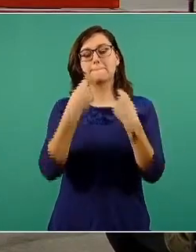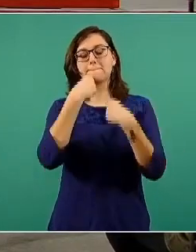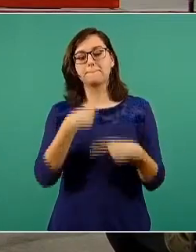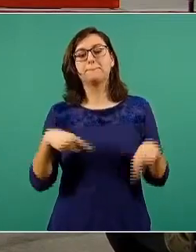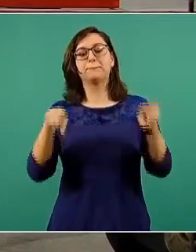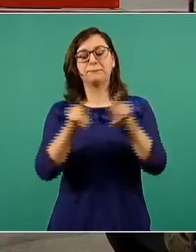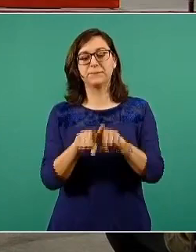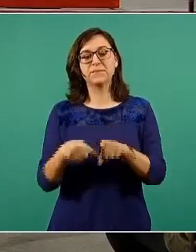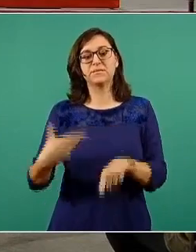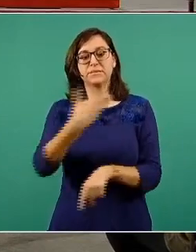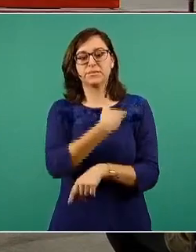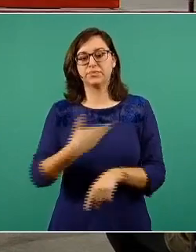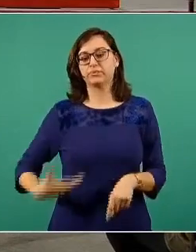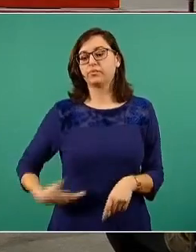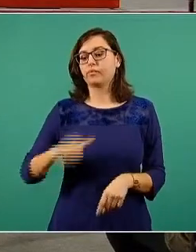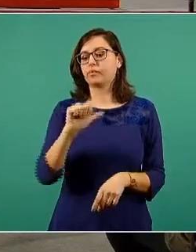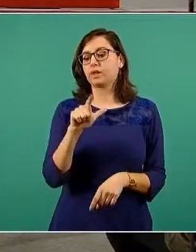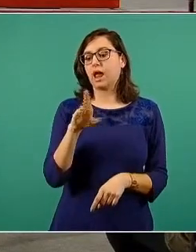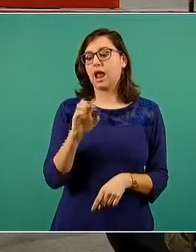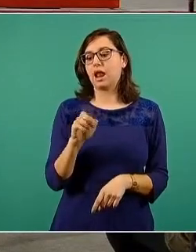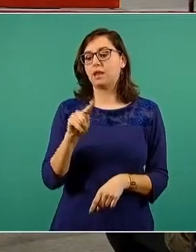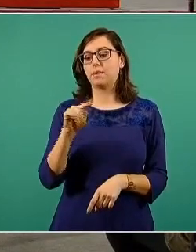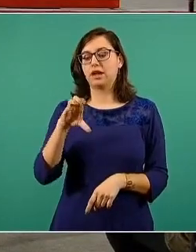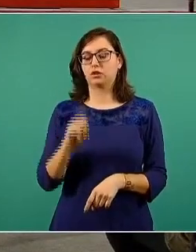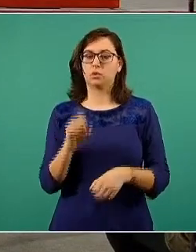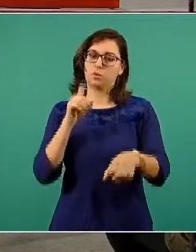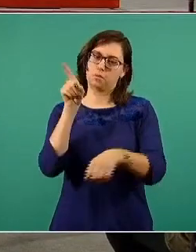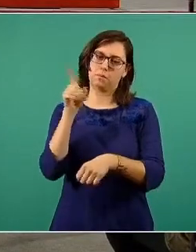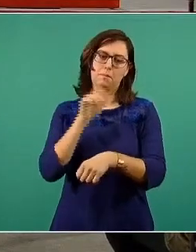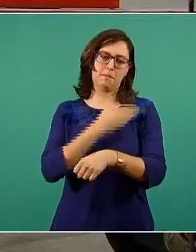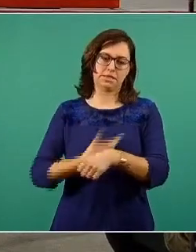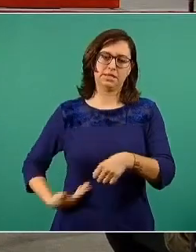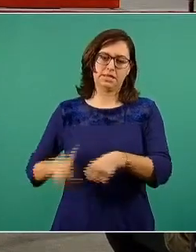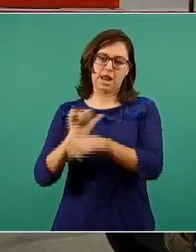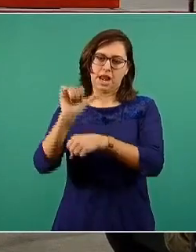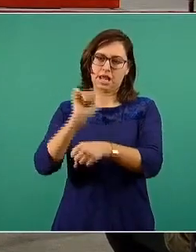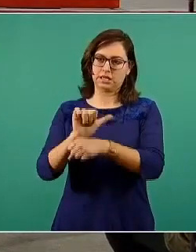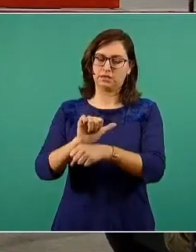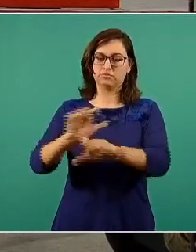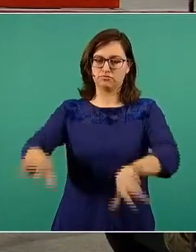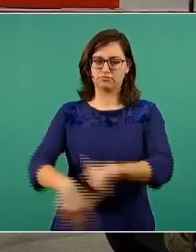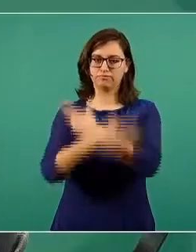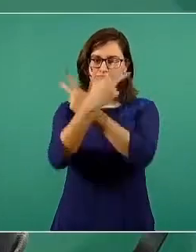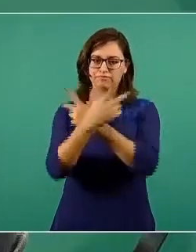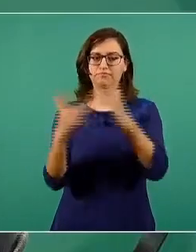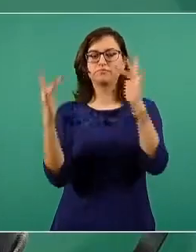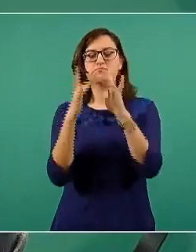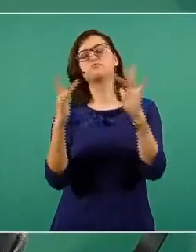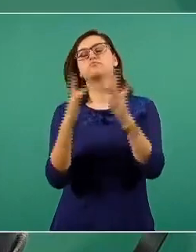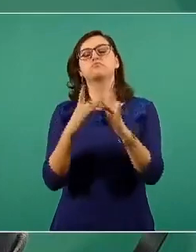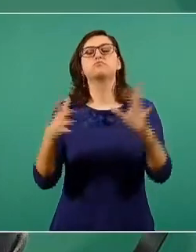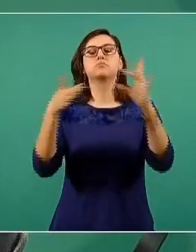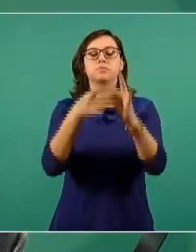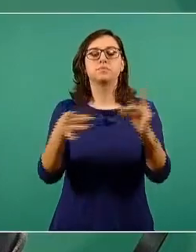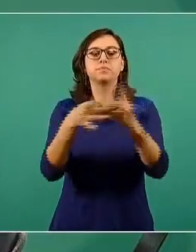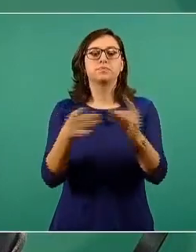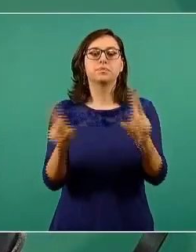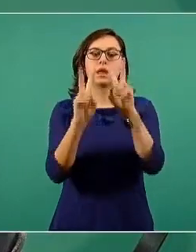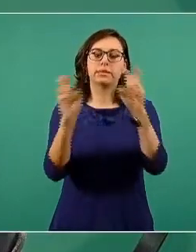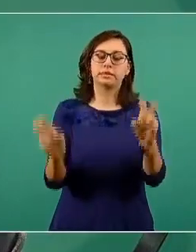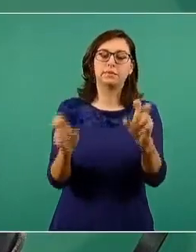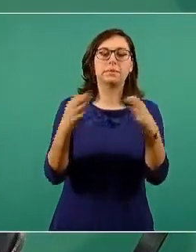privilegio de que el presidente Alberto Fernández, presidente de Argentina, se conectara por videoconferencia para comentar sobre